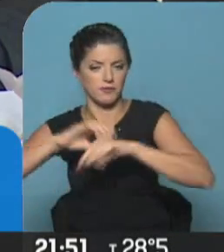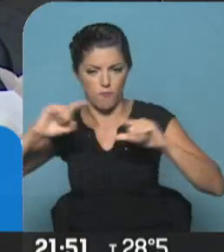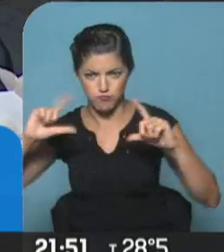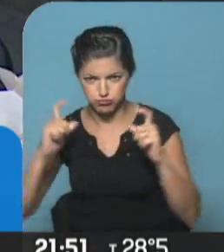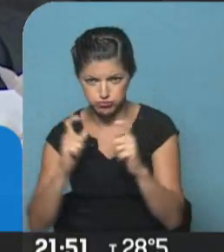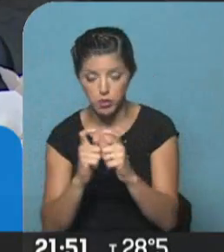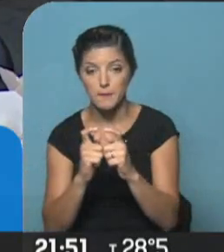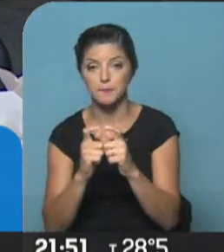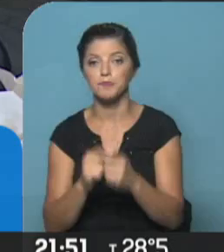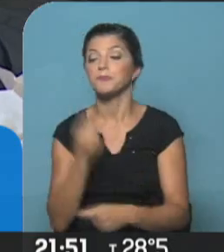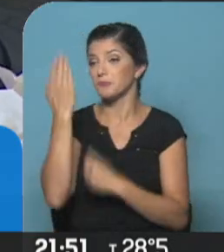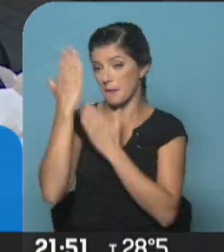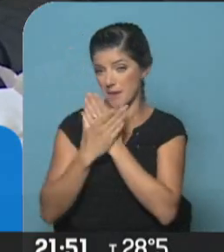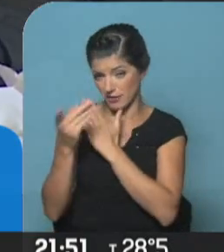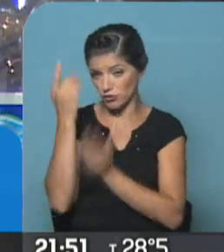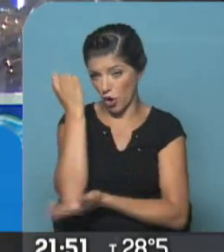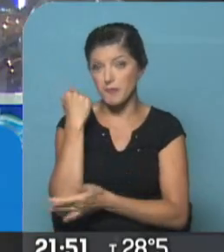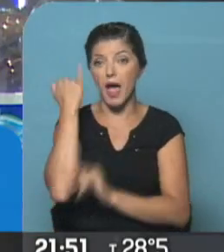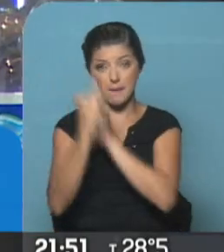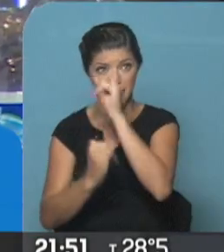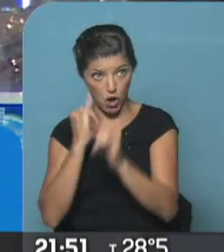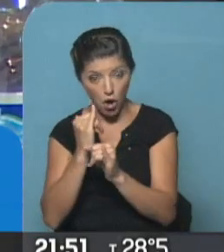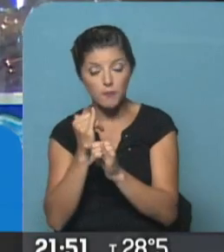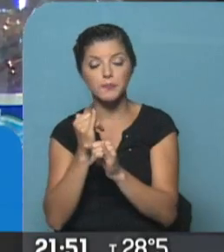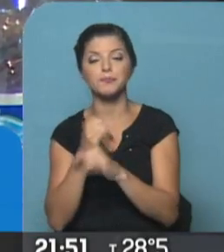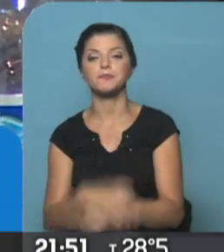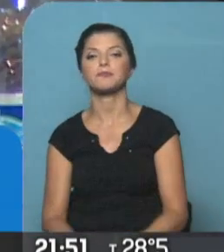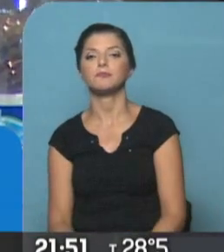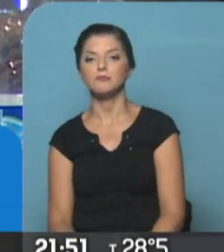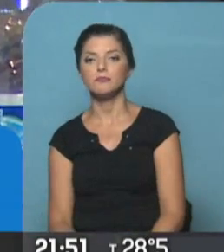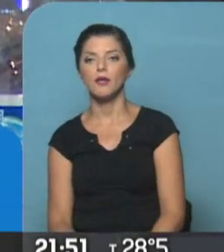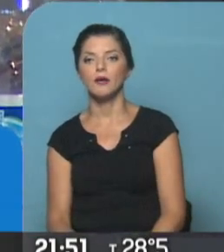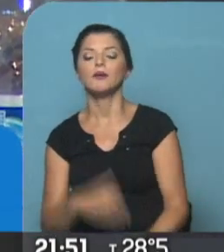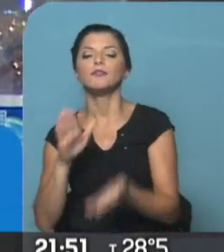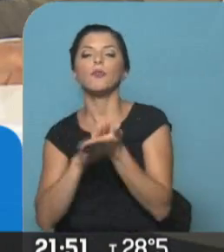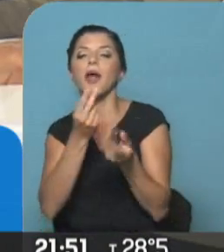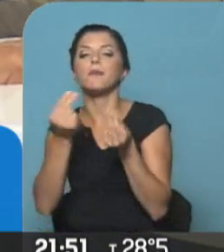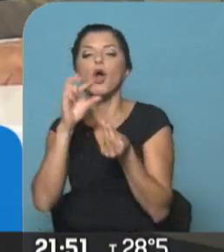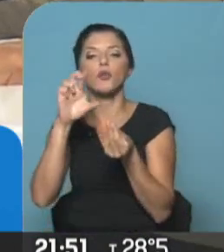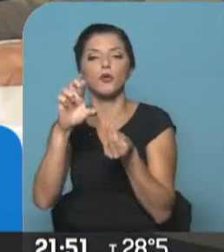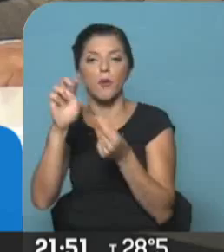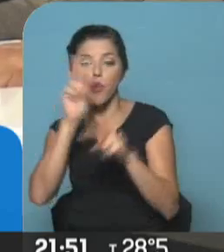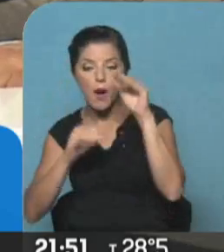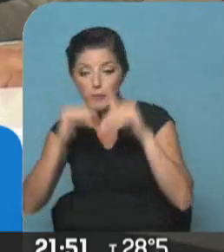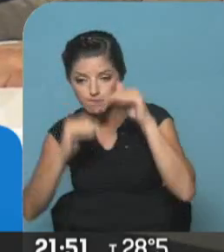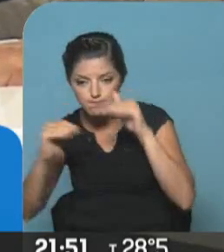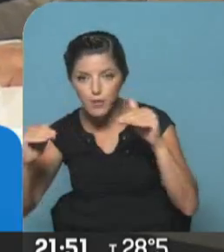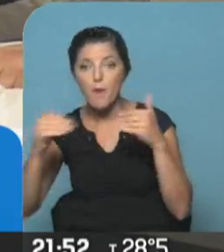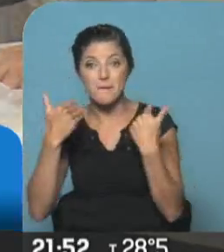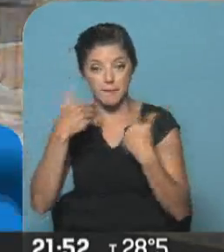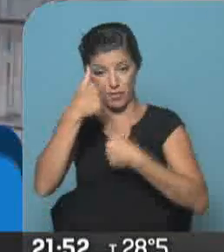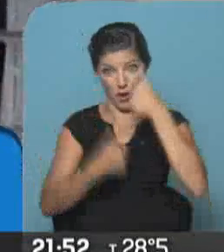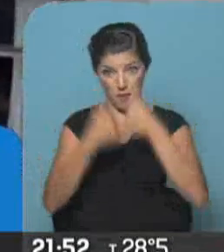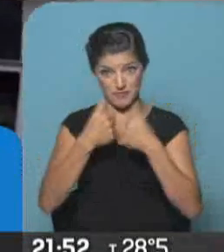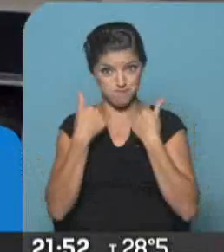el ministro Dujovne, es que hemos ido mejorando la situación del tipo de cambio para favorecer la competitividad, pero sobre todo